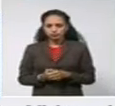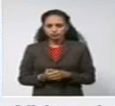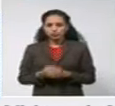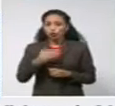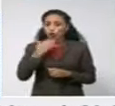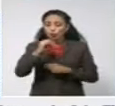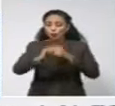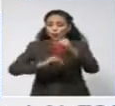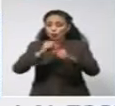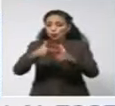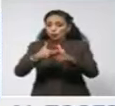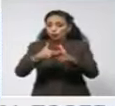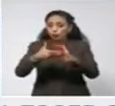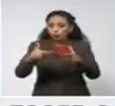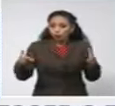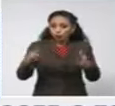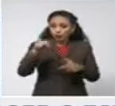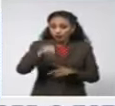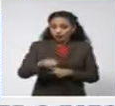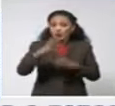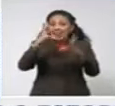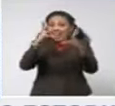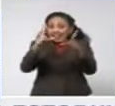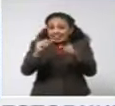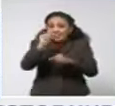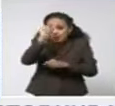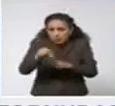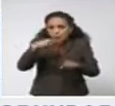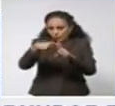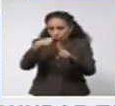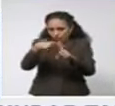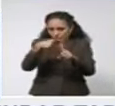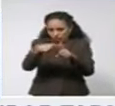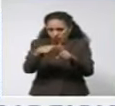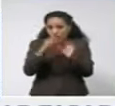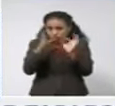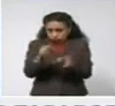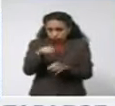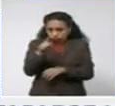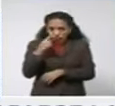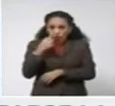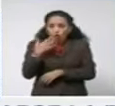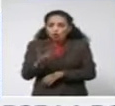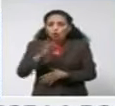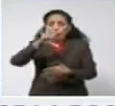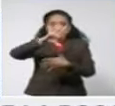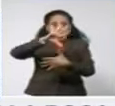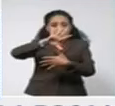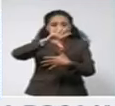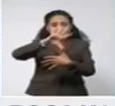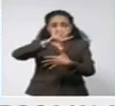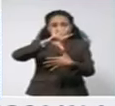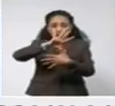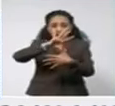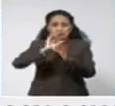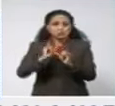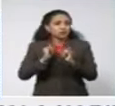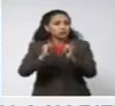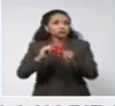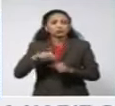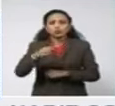son números de casos, esto no es tasa. Y cómo la región de las Américas, como reiteramos todos los días, es la